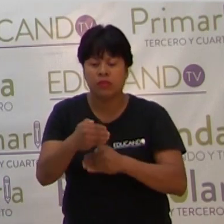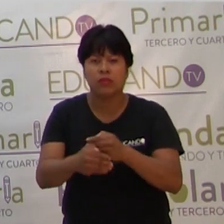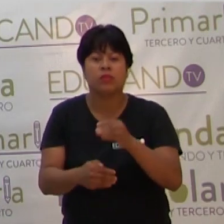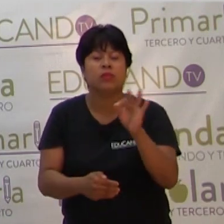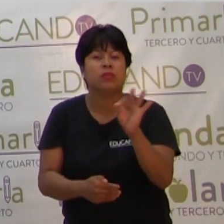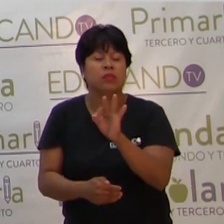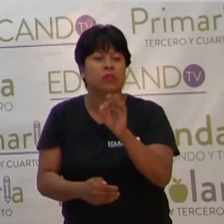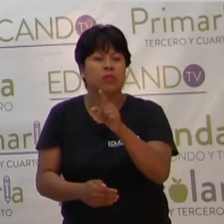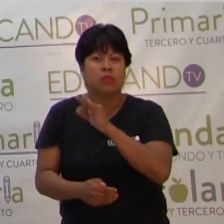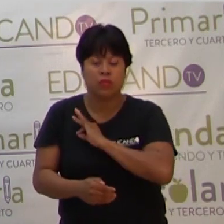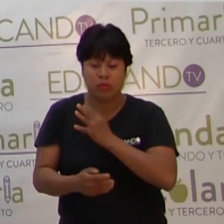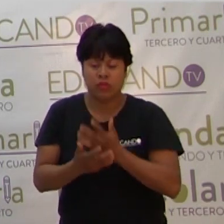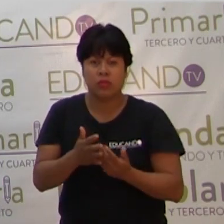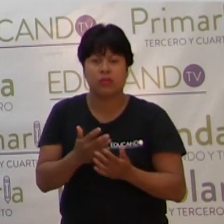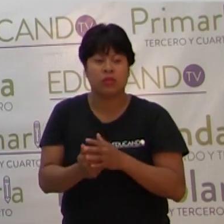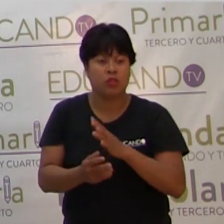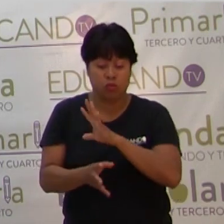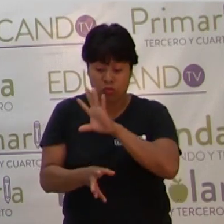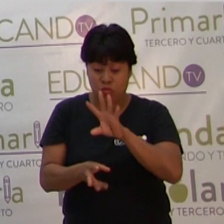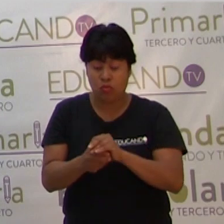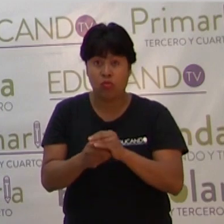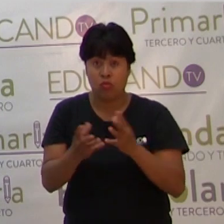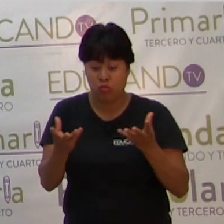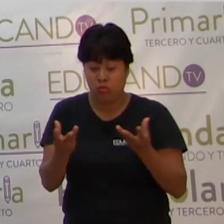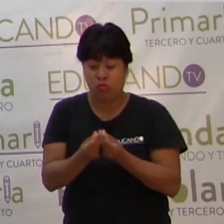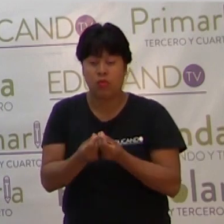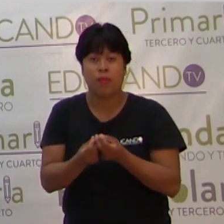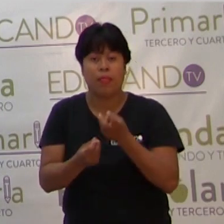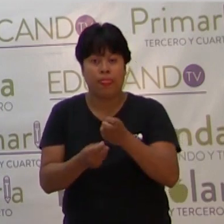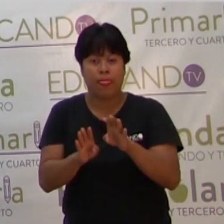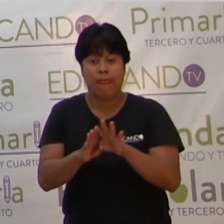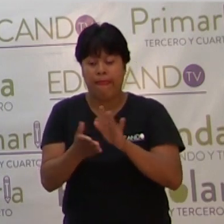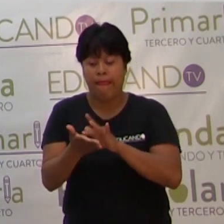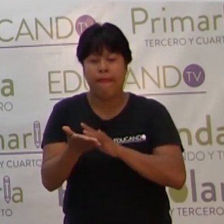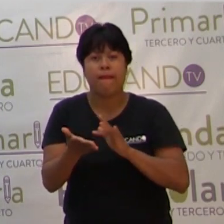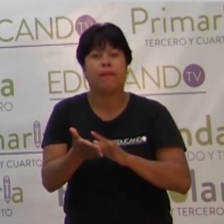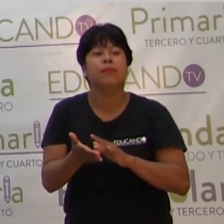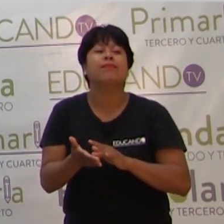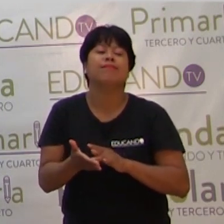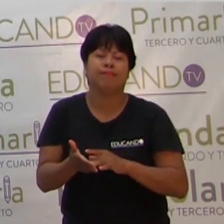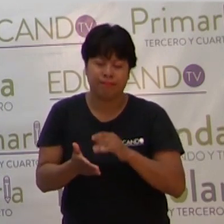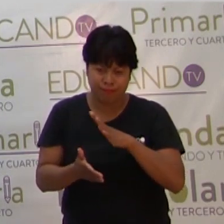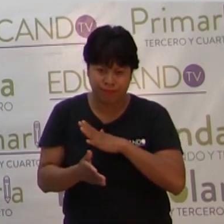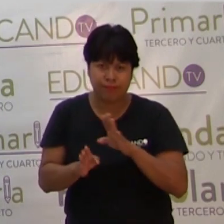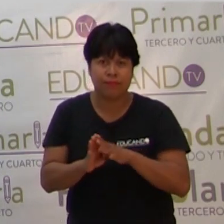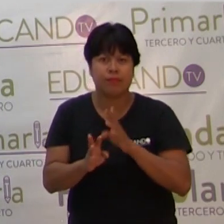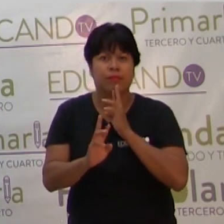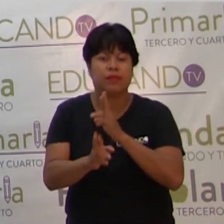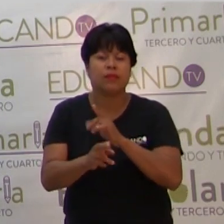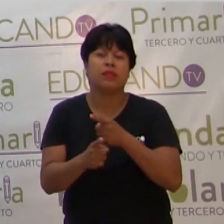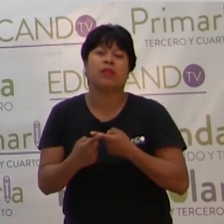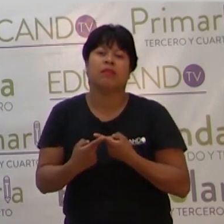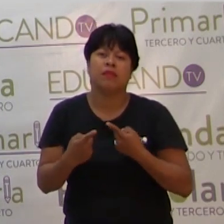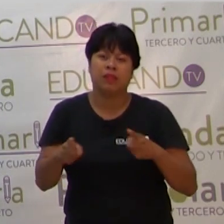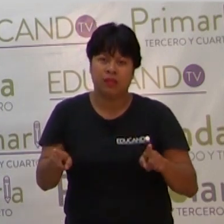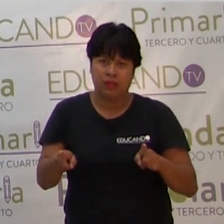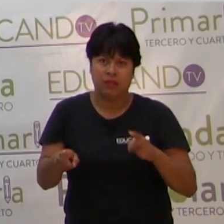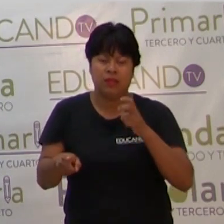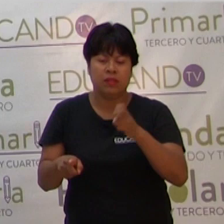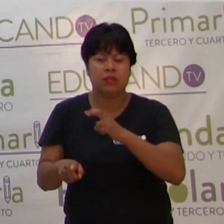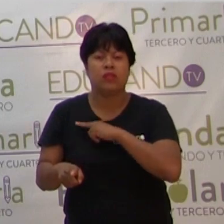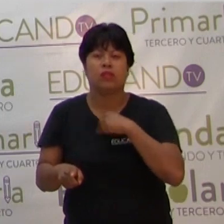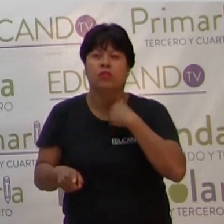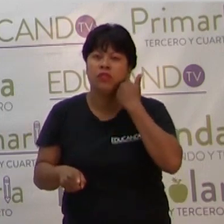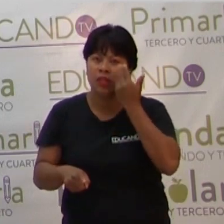si lo desarrollamos todo así junto o lo ponemos todo junto en una calculadora, nos va a dar un resultado diferente al que